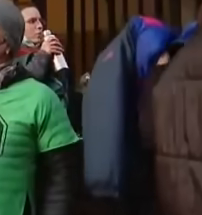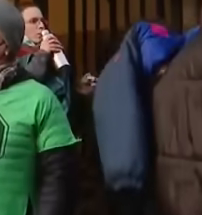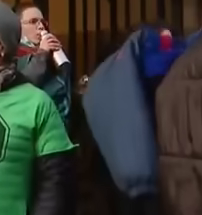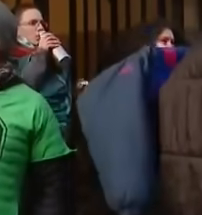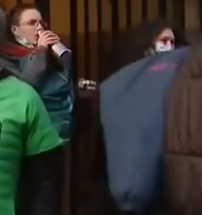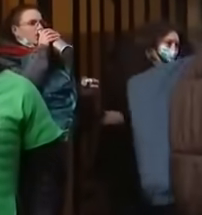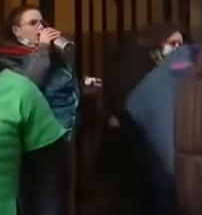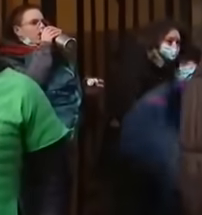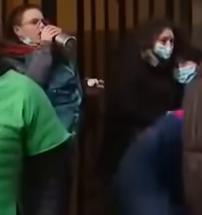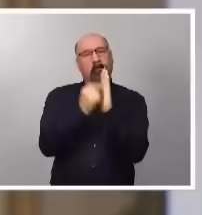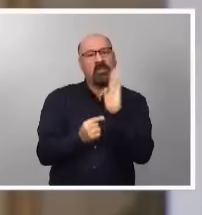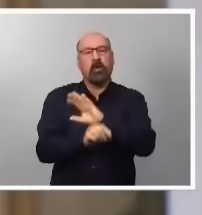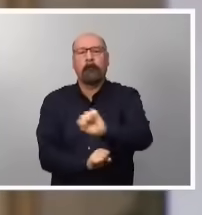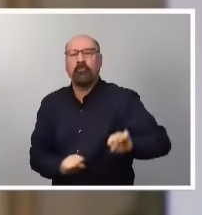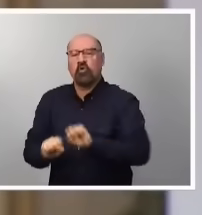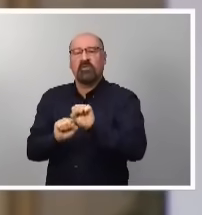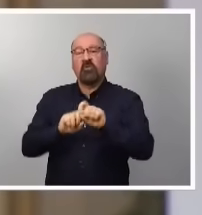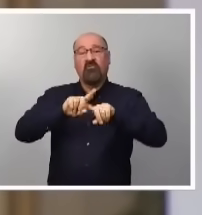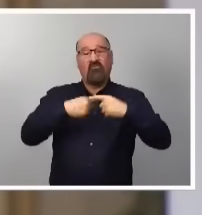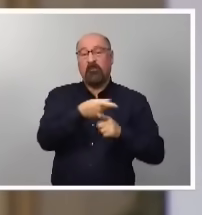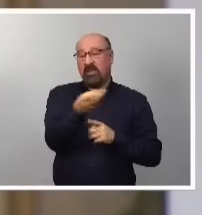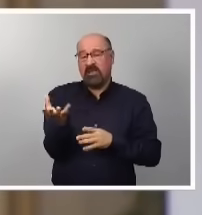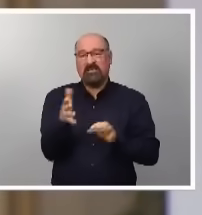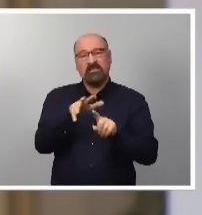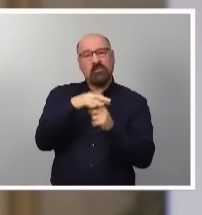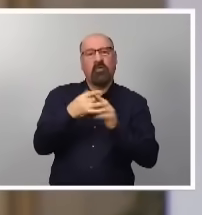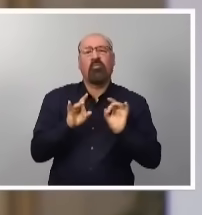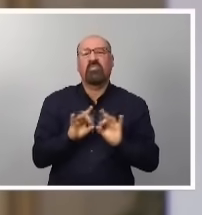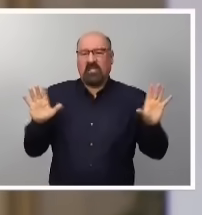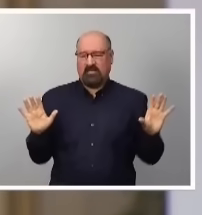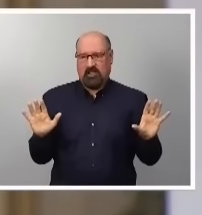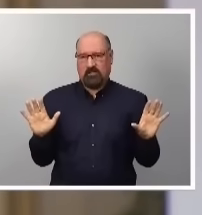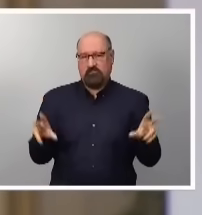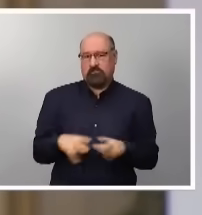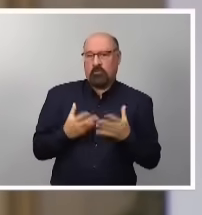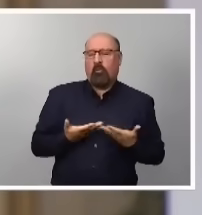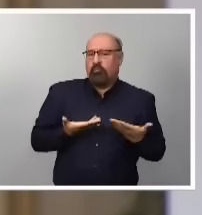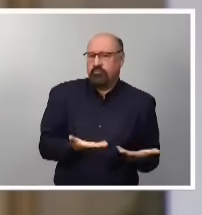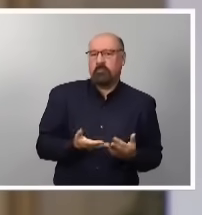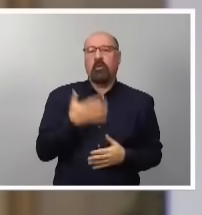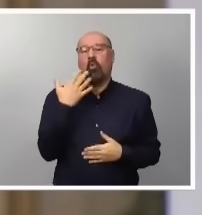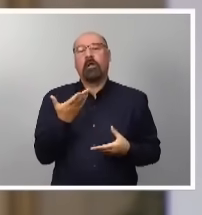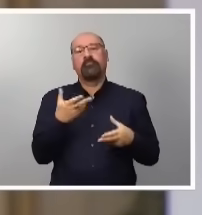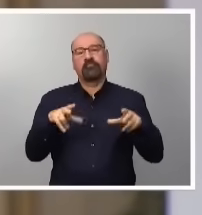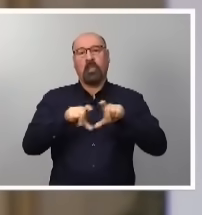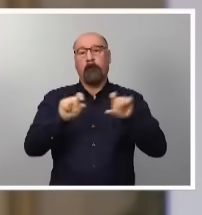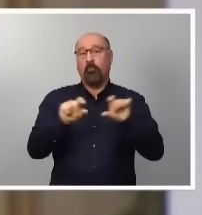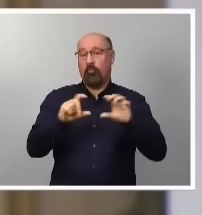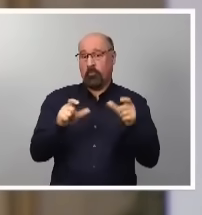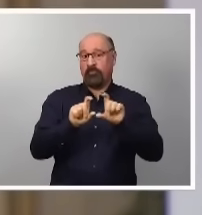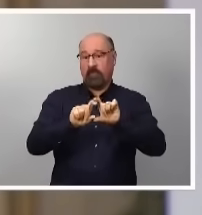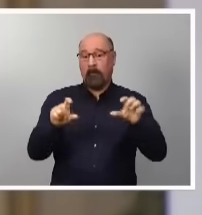familias vulnerables como es por ejemplo el el máximo descuento del Bono social la limitación a las